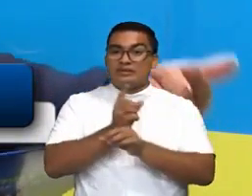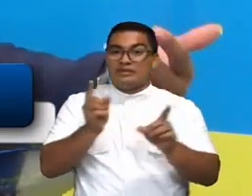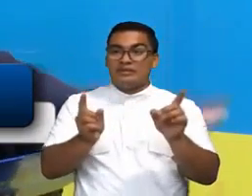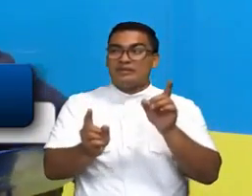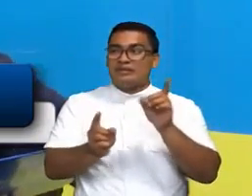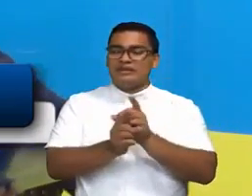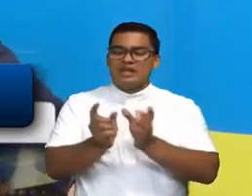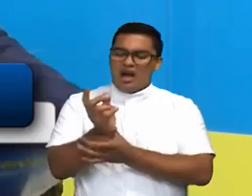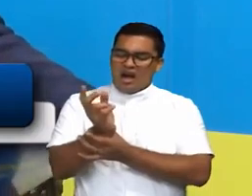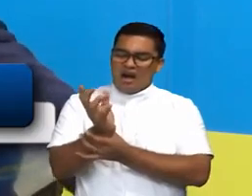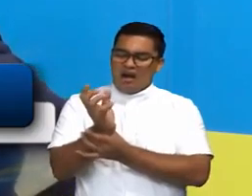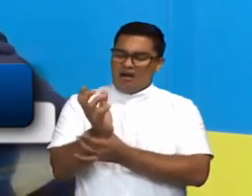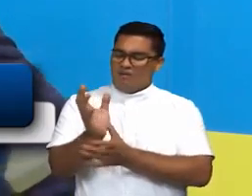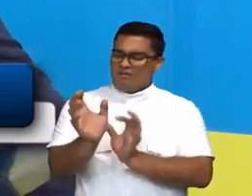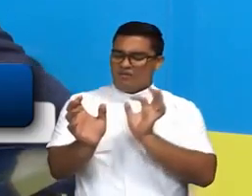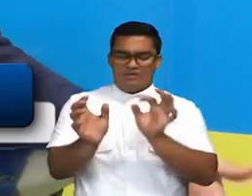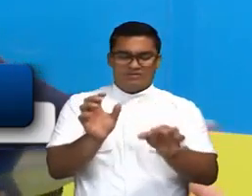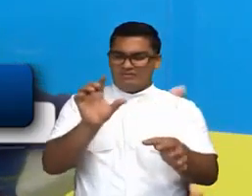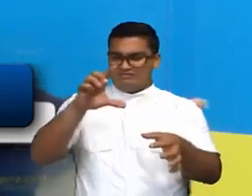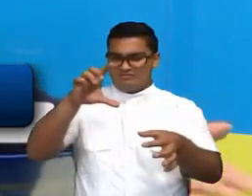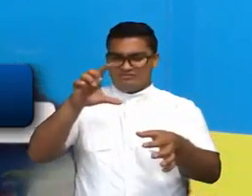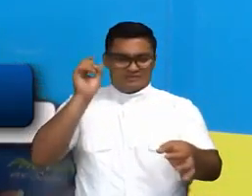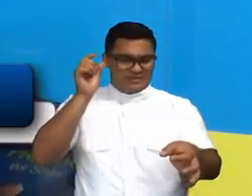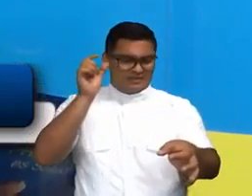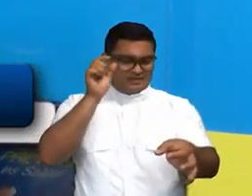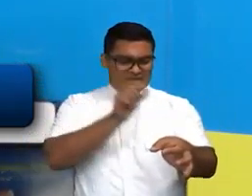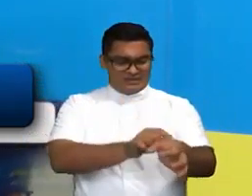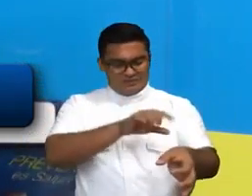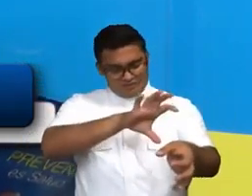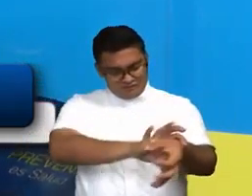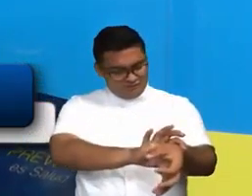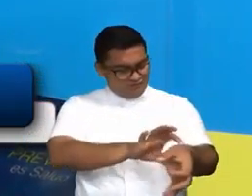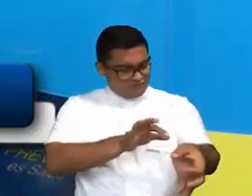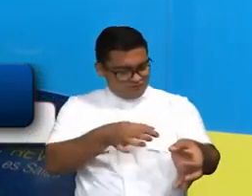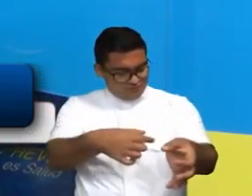me duele el clavo, me duele tal parte.